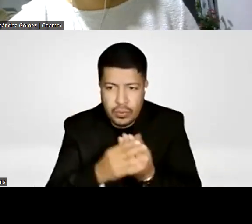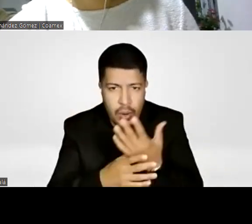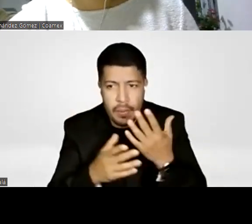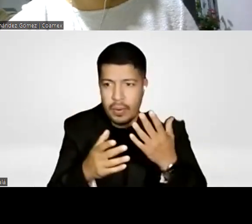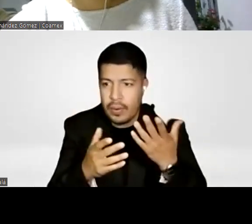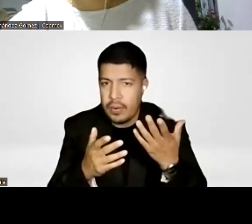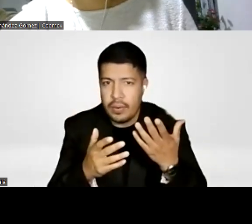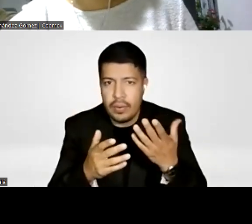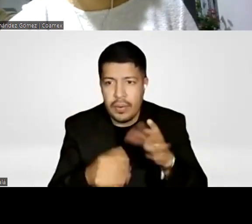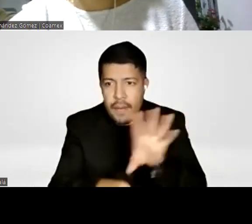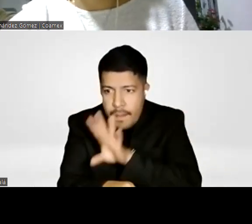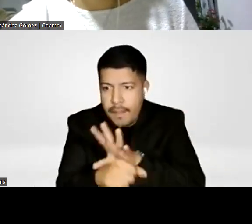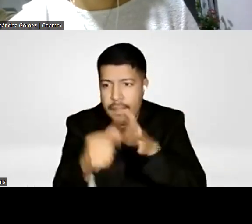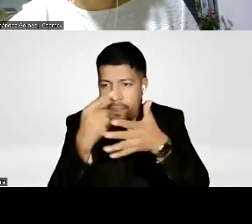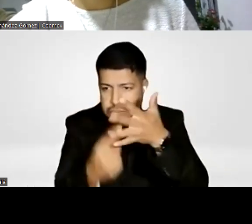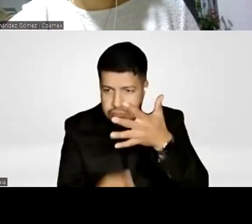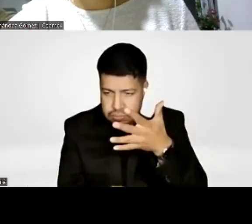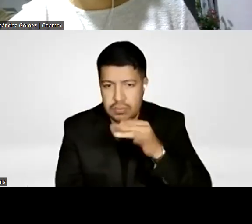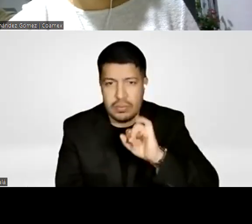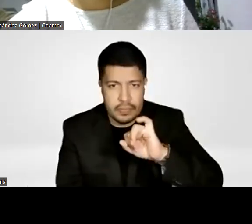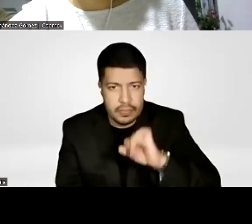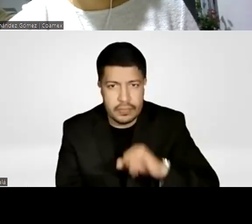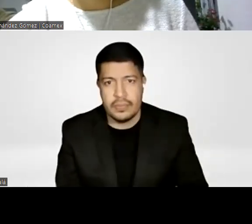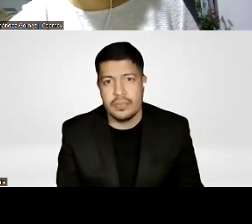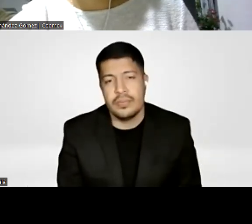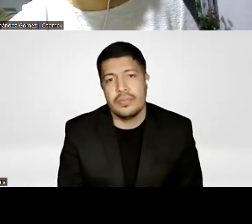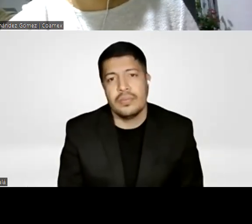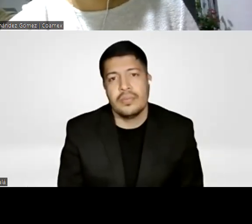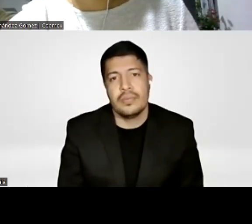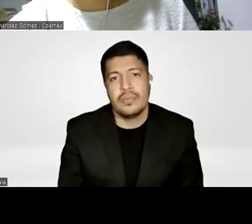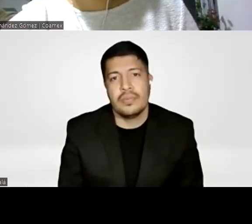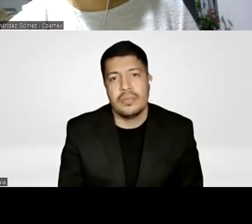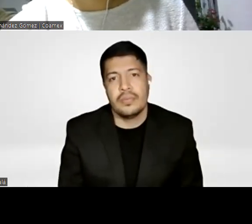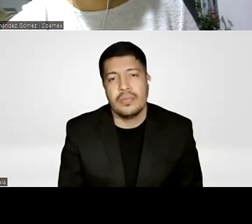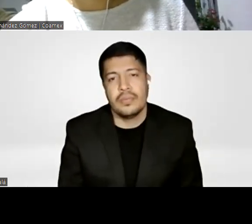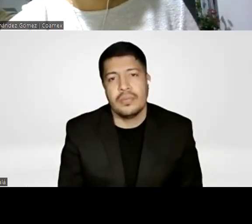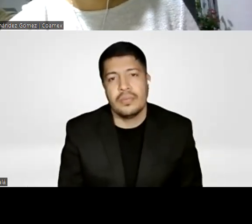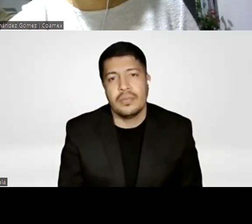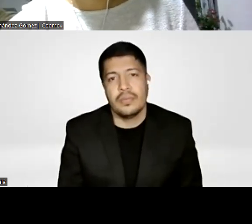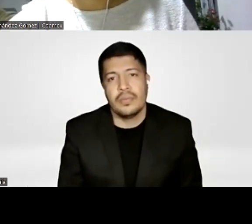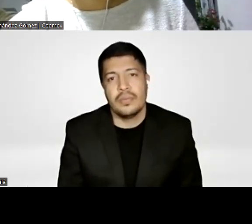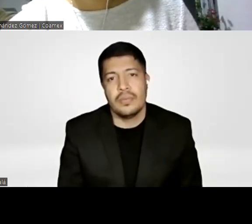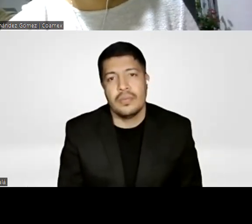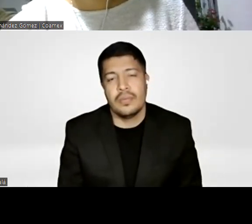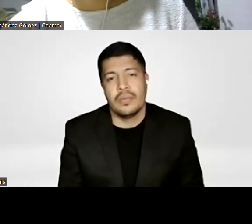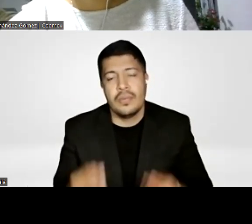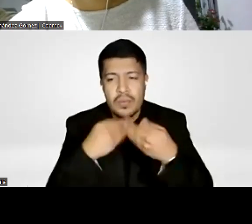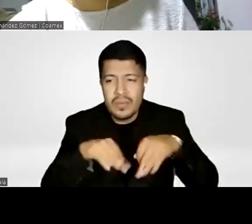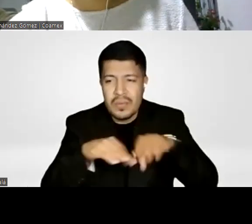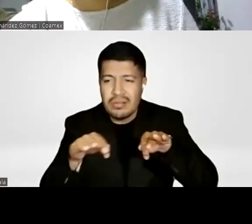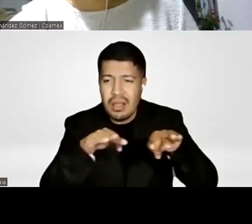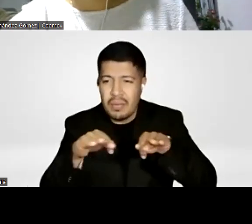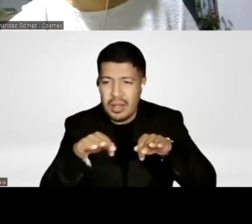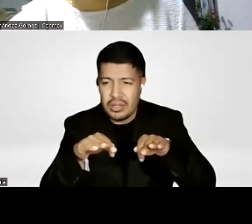aparatos electrónicos. Eh, es bien importante, pues, trabajar sobre el